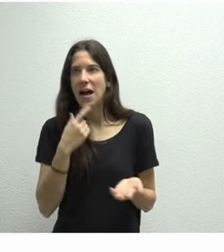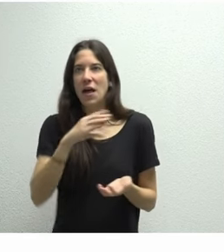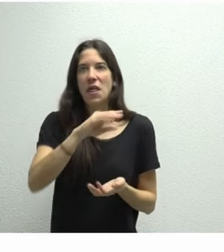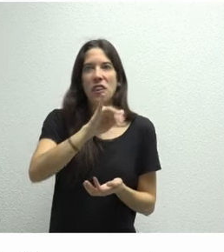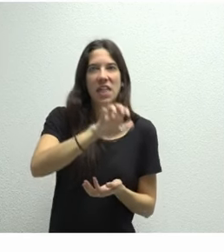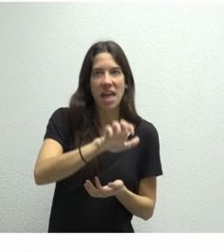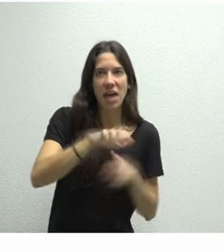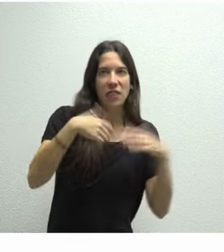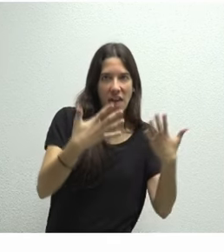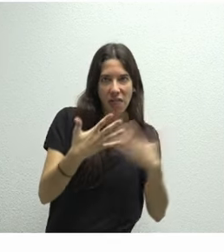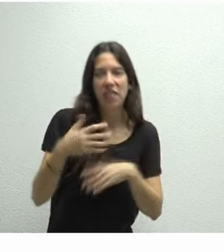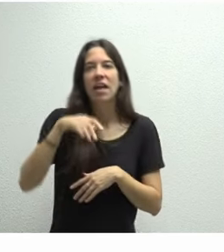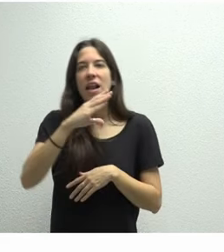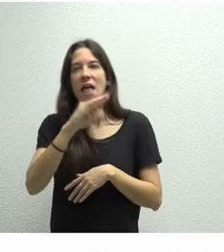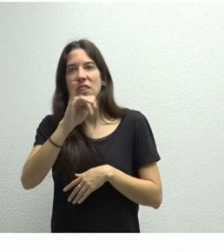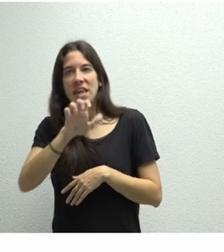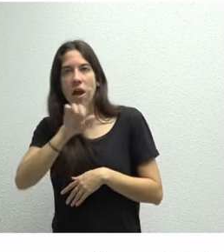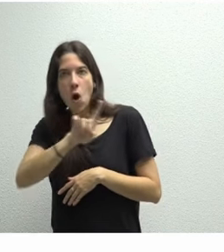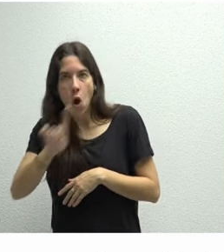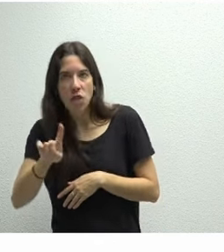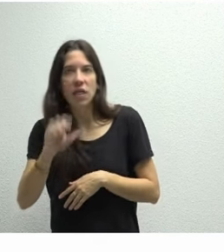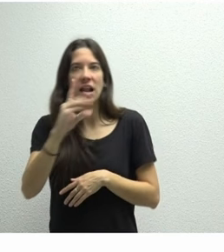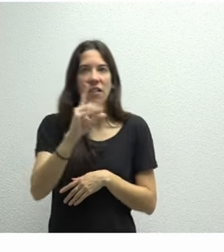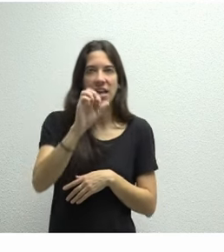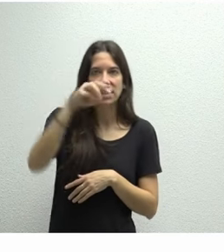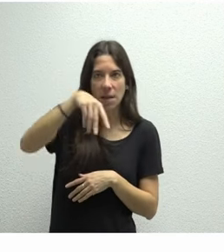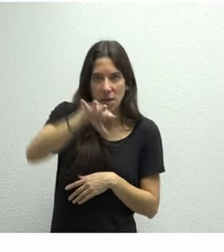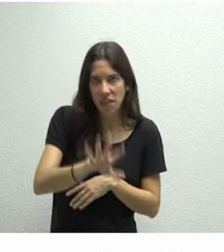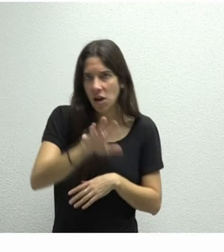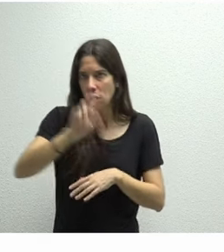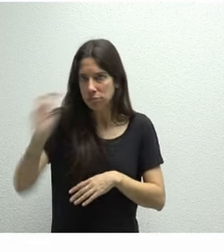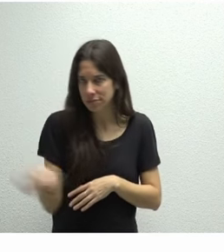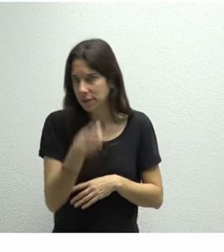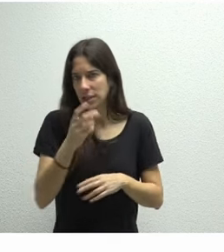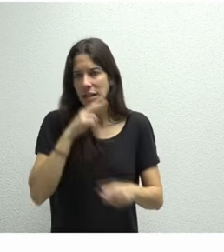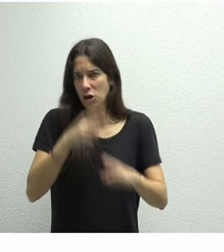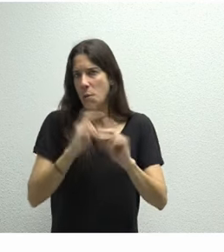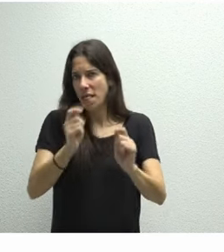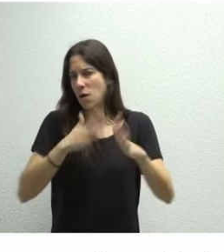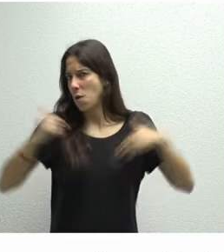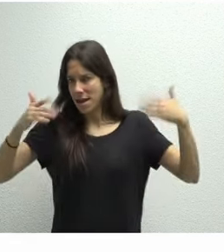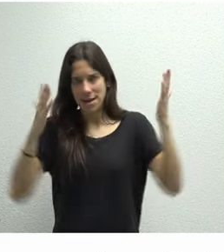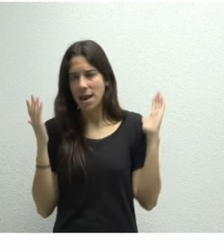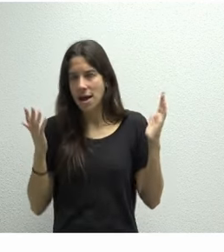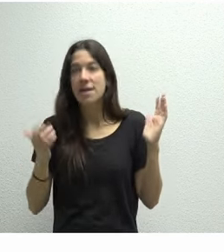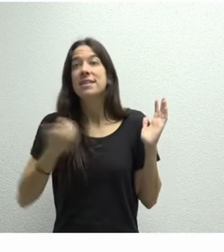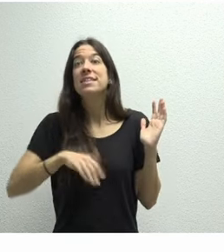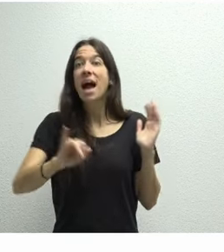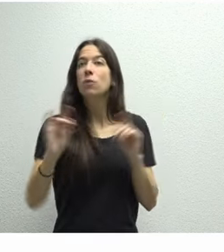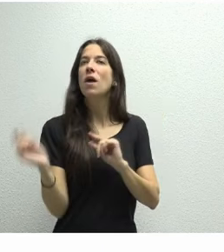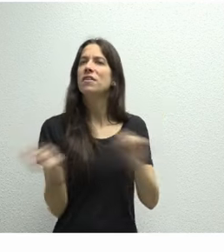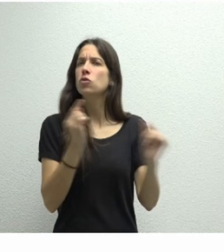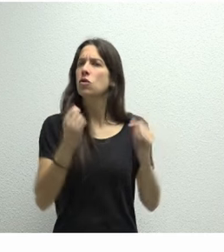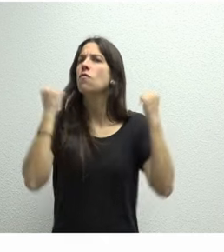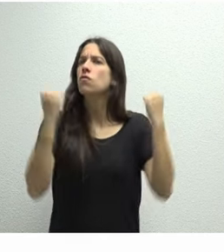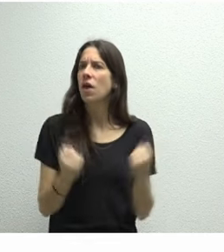Llámale es5 Llámale como quieras no pues eh Hay habido una gran discusión sobre el propio concepto también